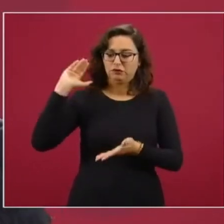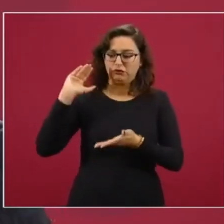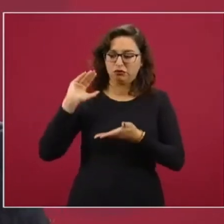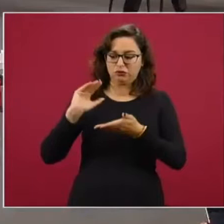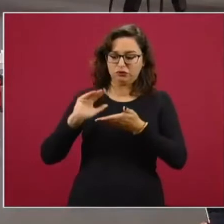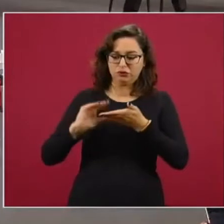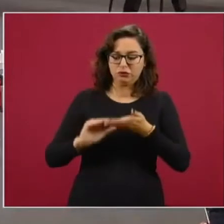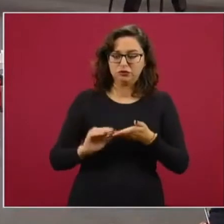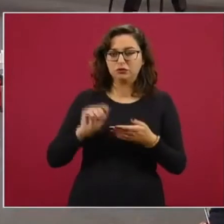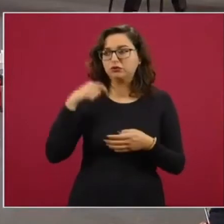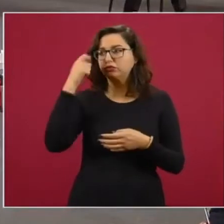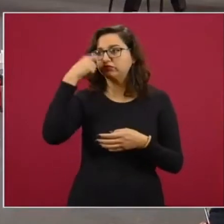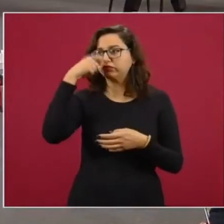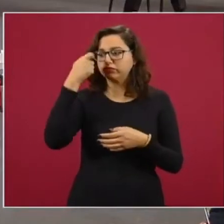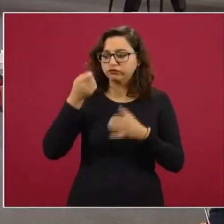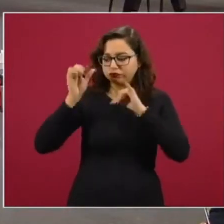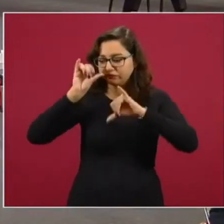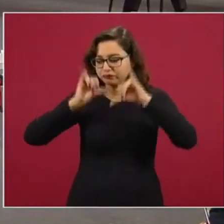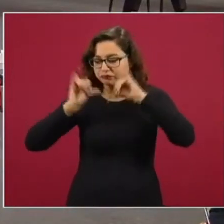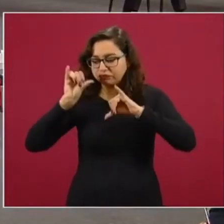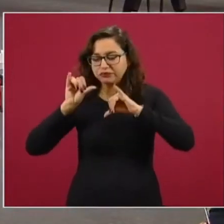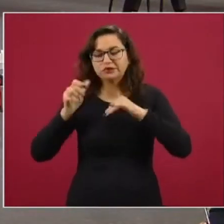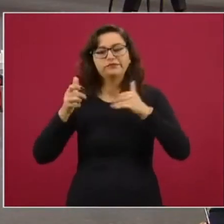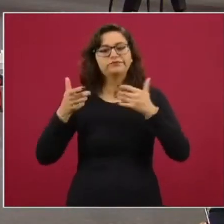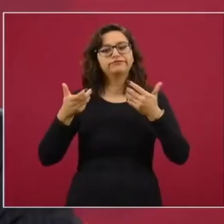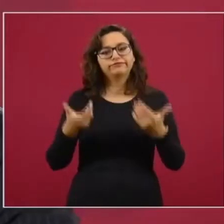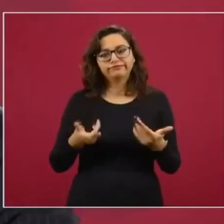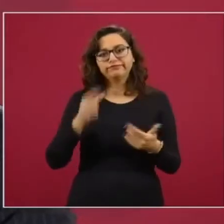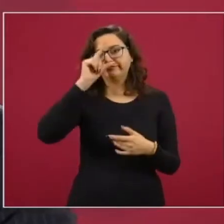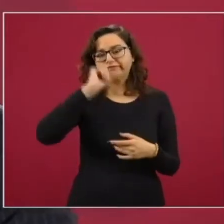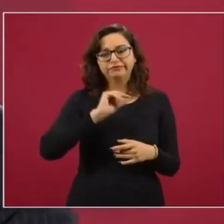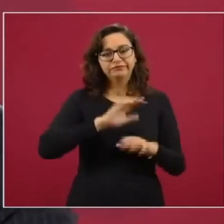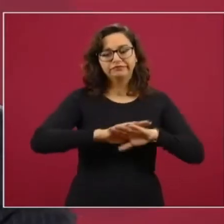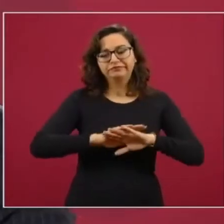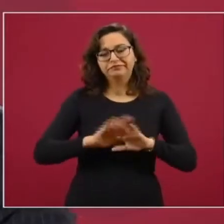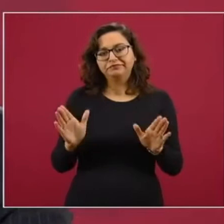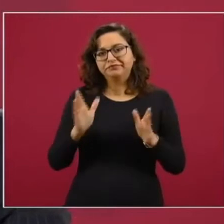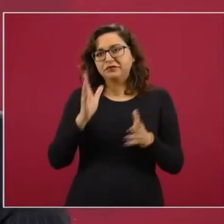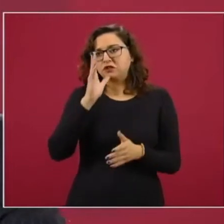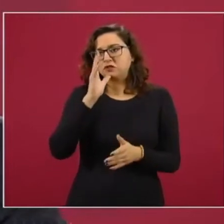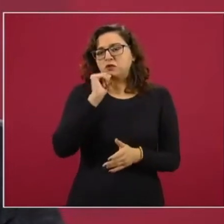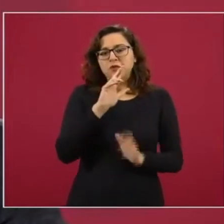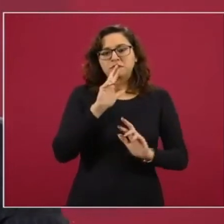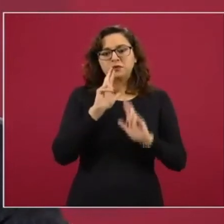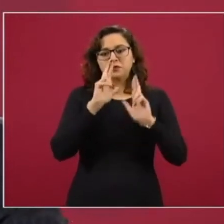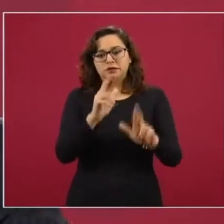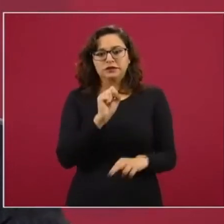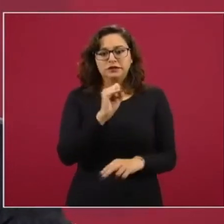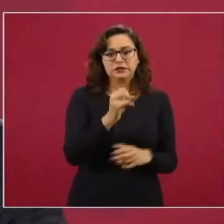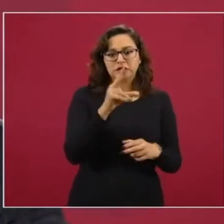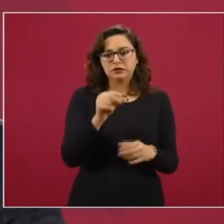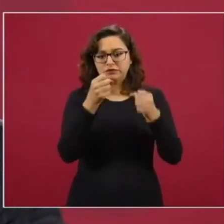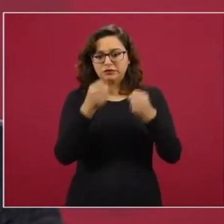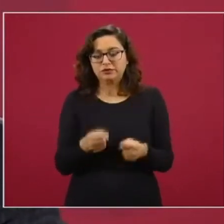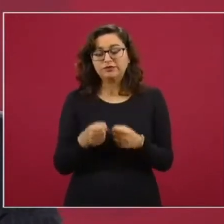negativa, pero conocemos que hay un estándar, un número de días recomendado, y si sobrepasa esto consideramos que la muestra